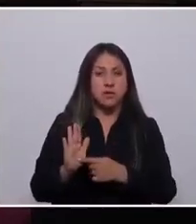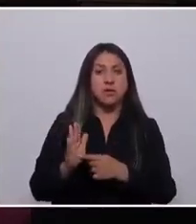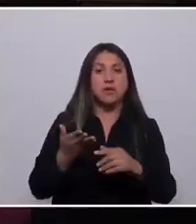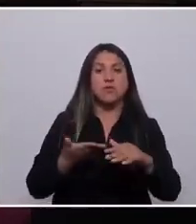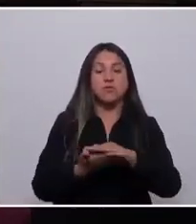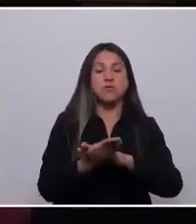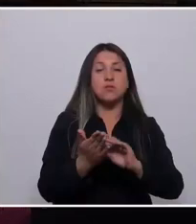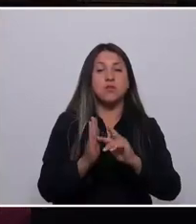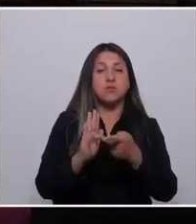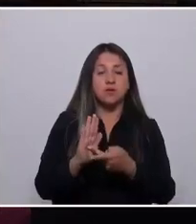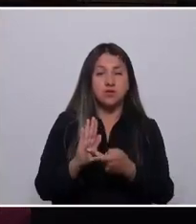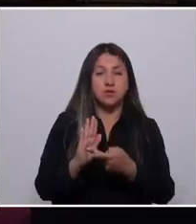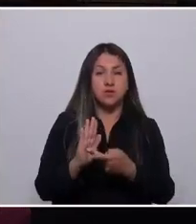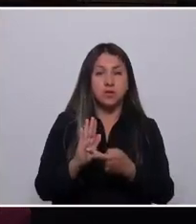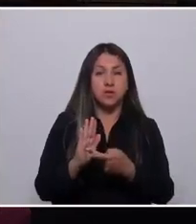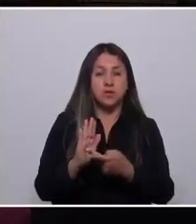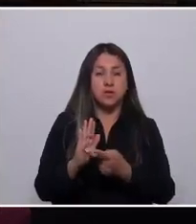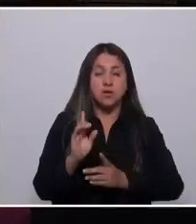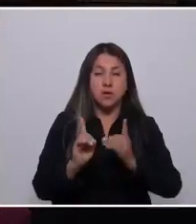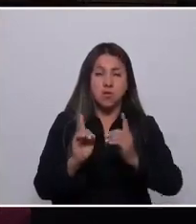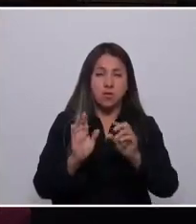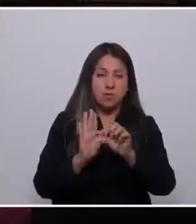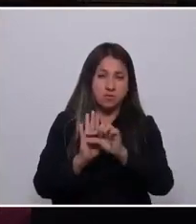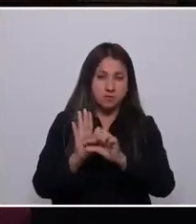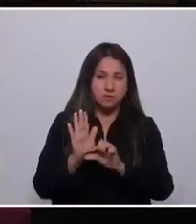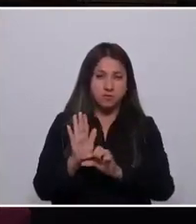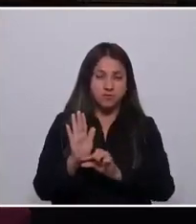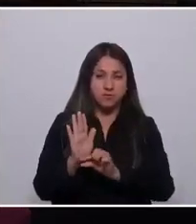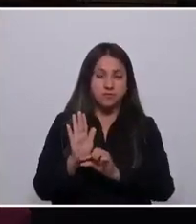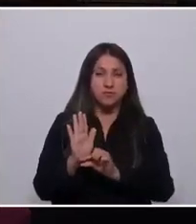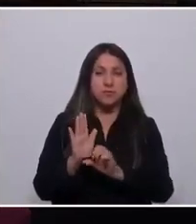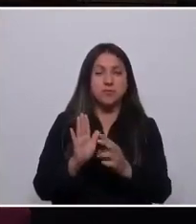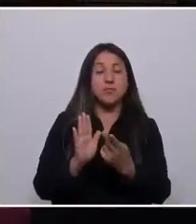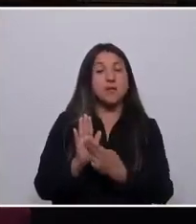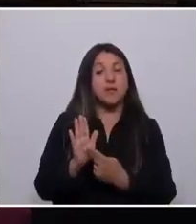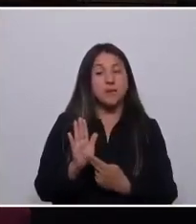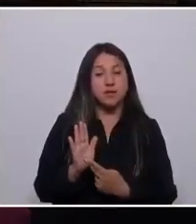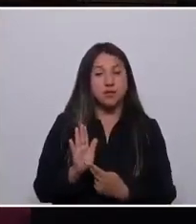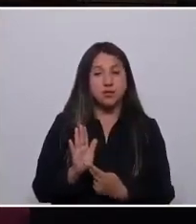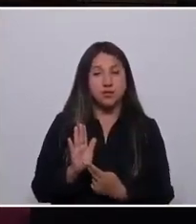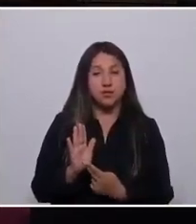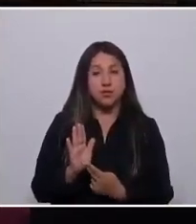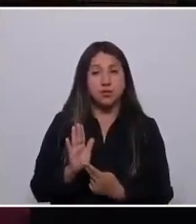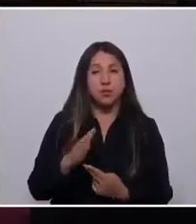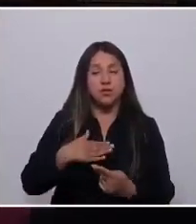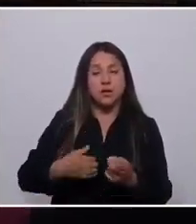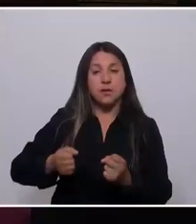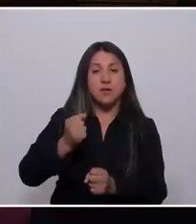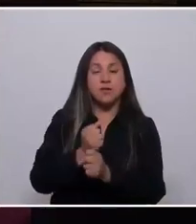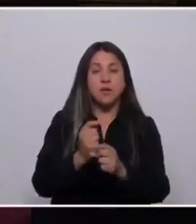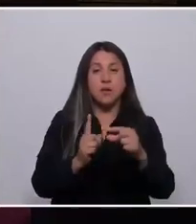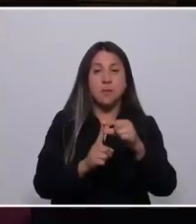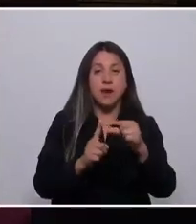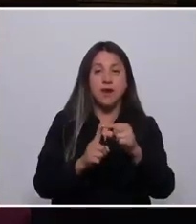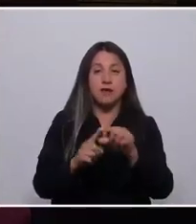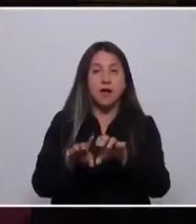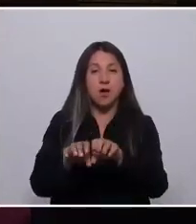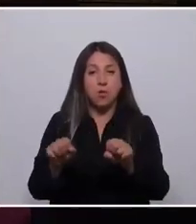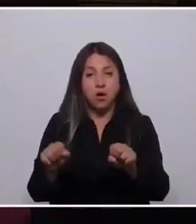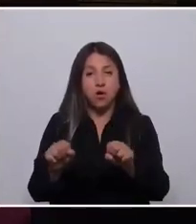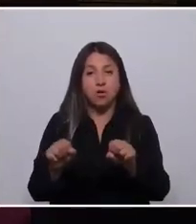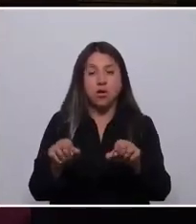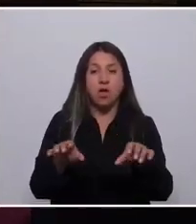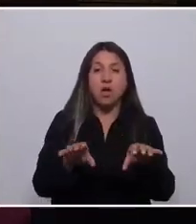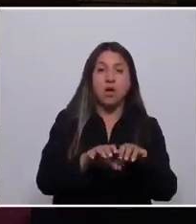a numerosos preceptos del reglamento para reemplazar la palabra acuerdo y acuerdos